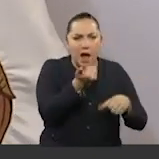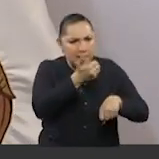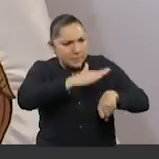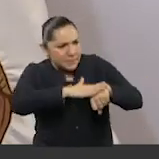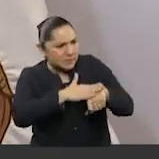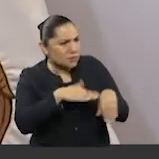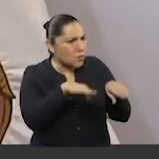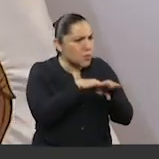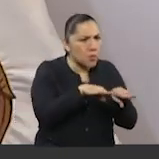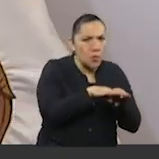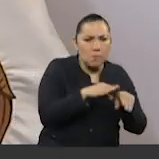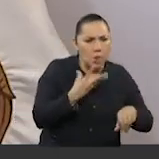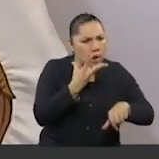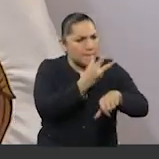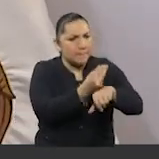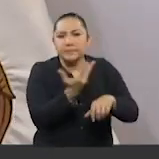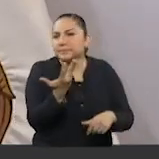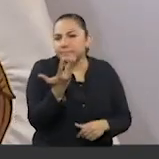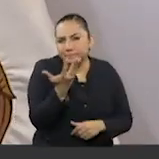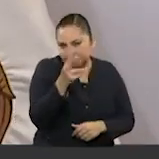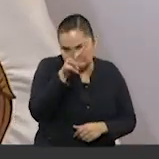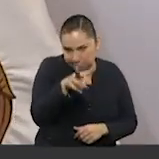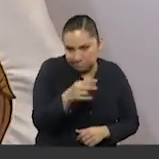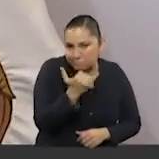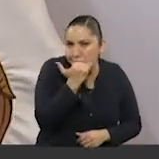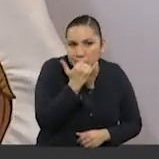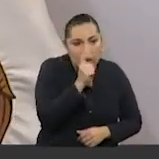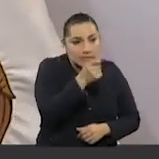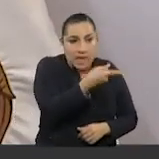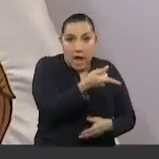supieron superar las grillas dentro de notimex